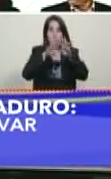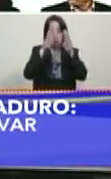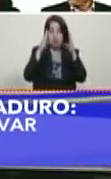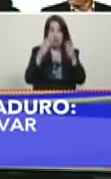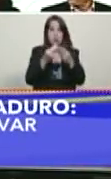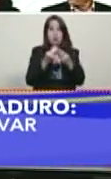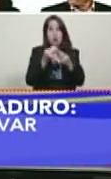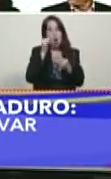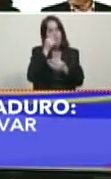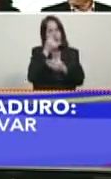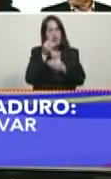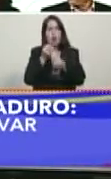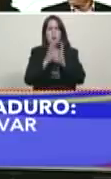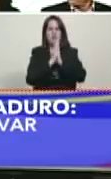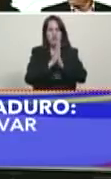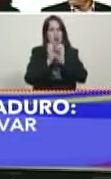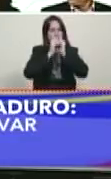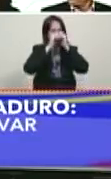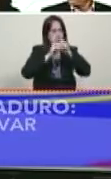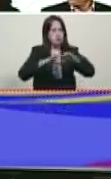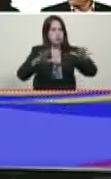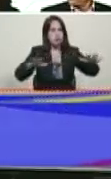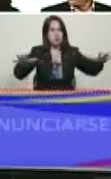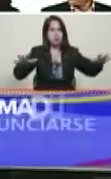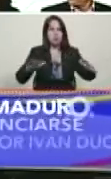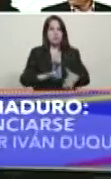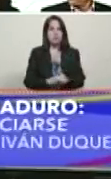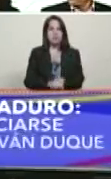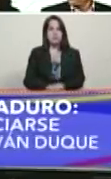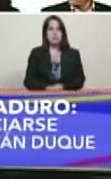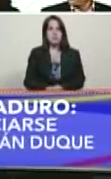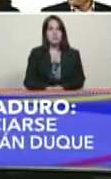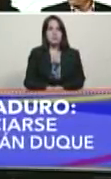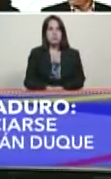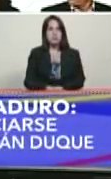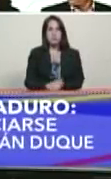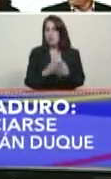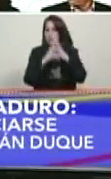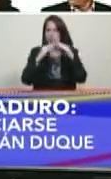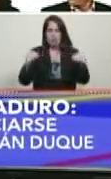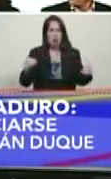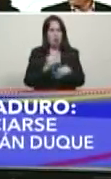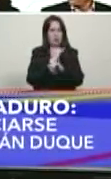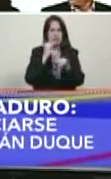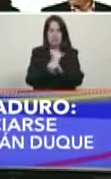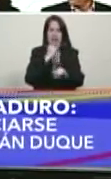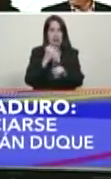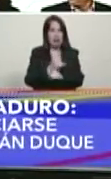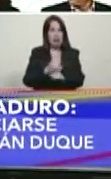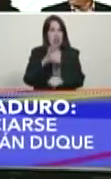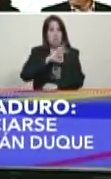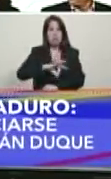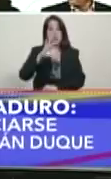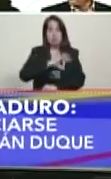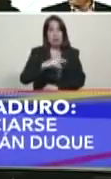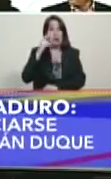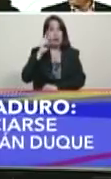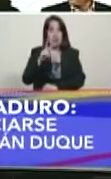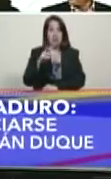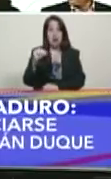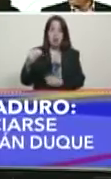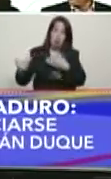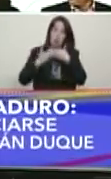pido que estos vídeos por favor vamos a socializarlos y a multiplicarlo por todas las redes sociales para que se sepa en el mundo la